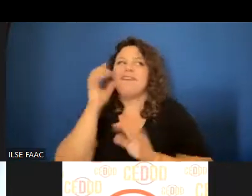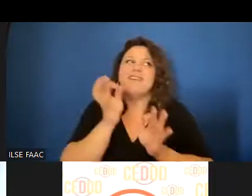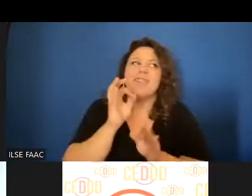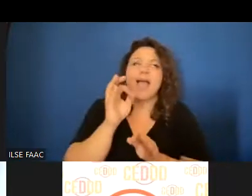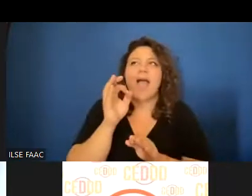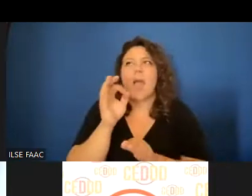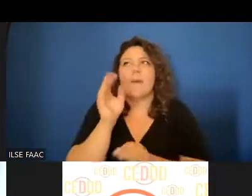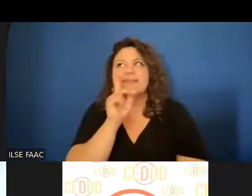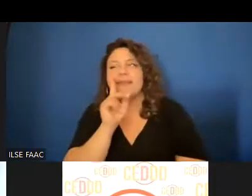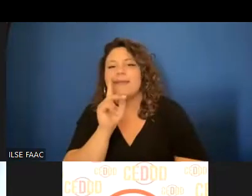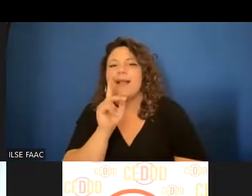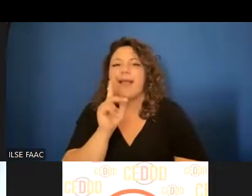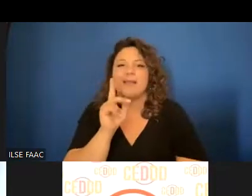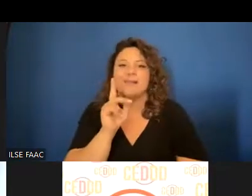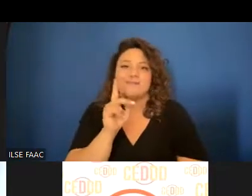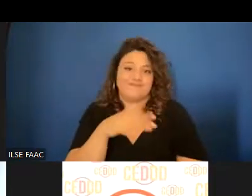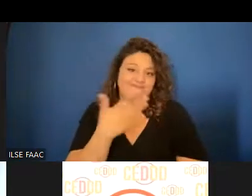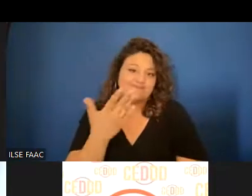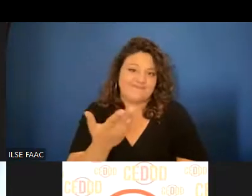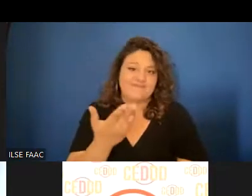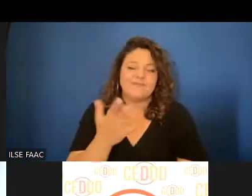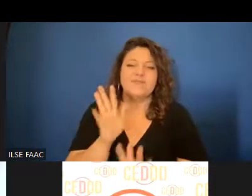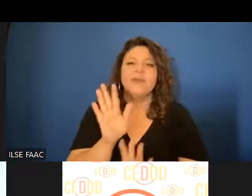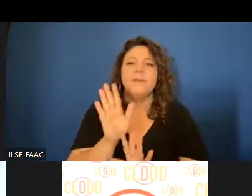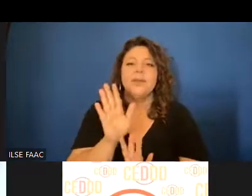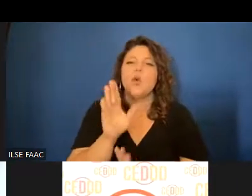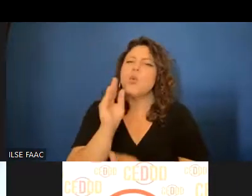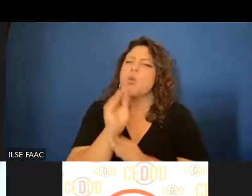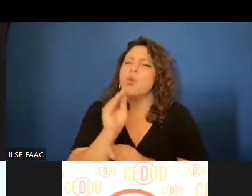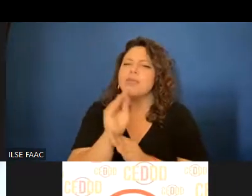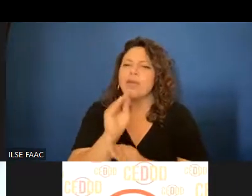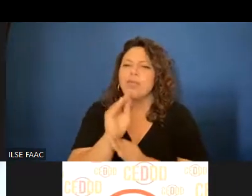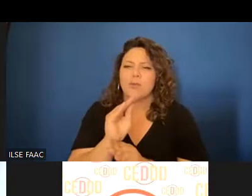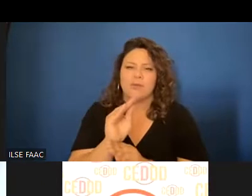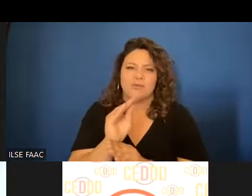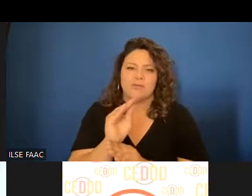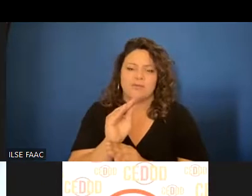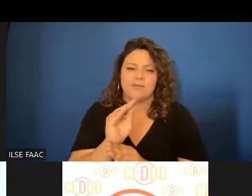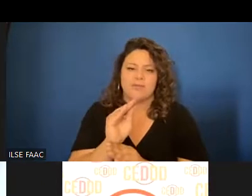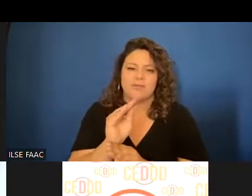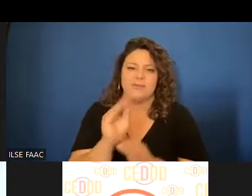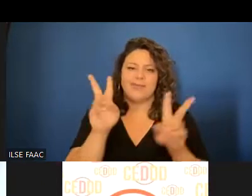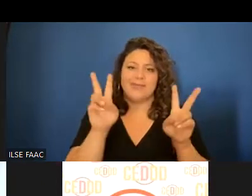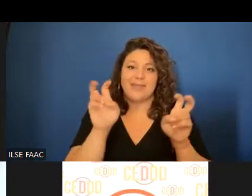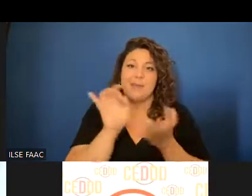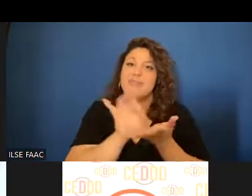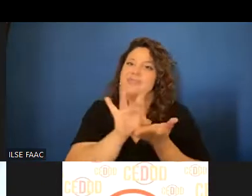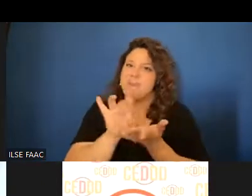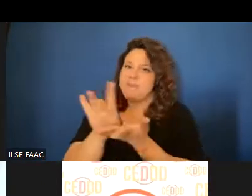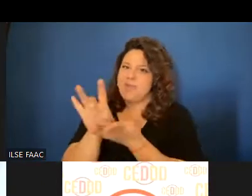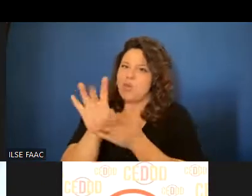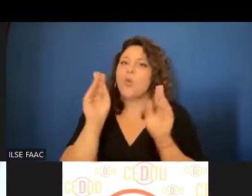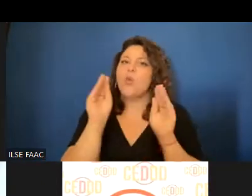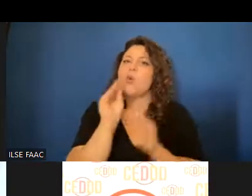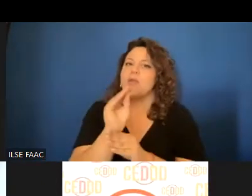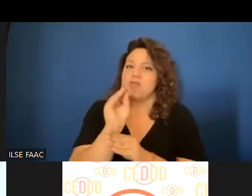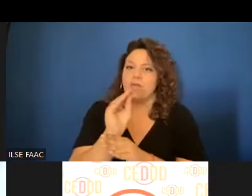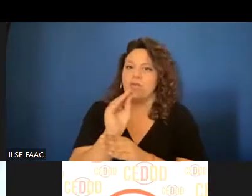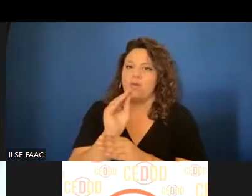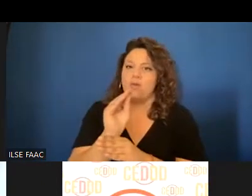poco reservar, ¿no? este derecho que quede blindado para los trabajadores con discapacidad. Es más, también se habla de que